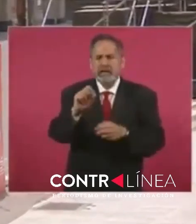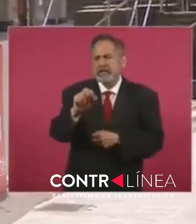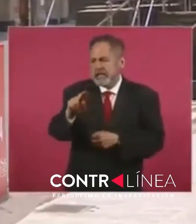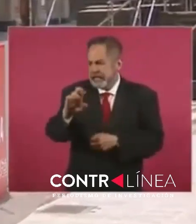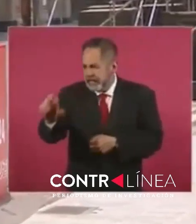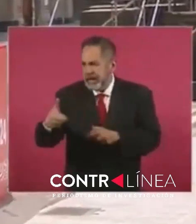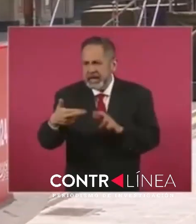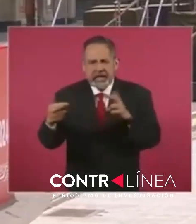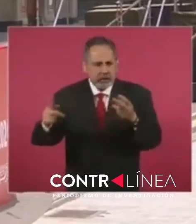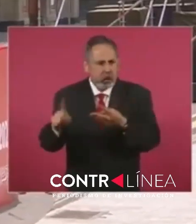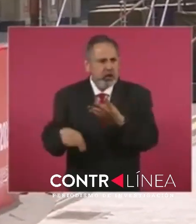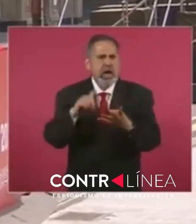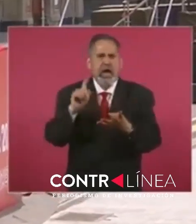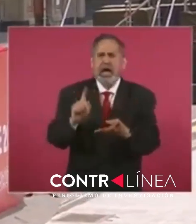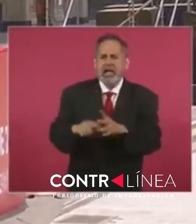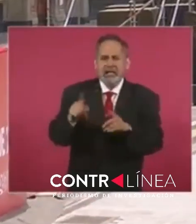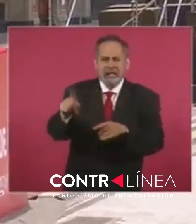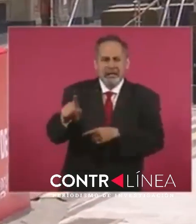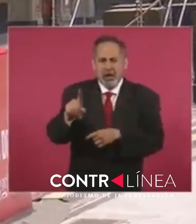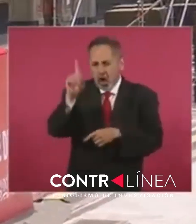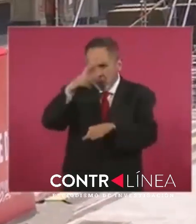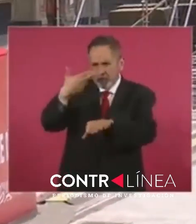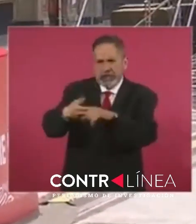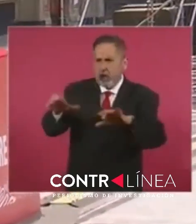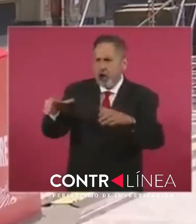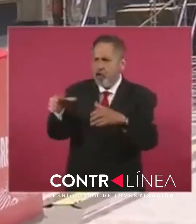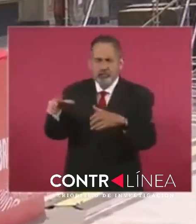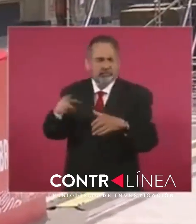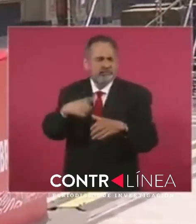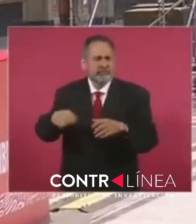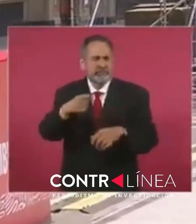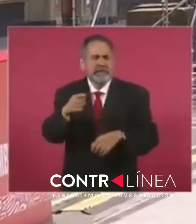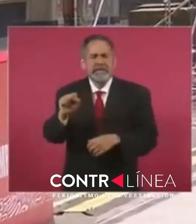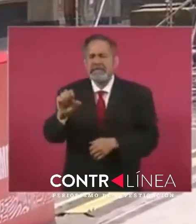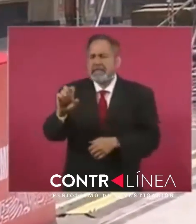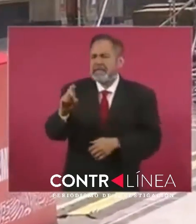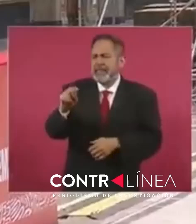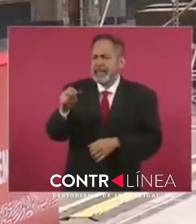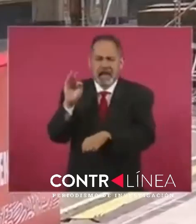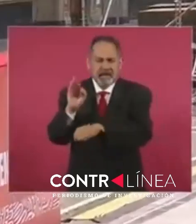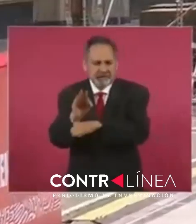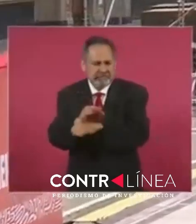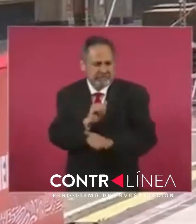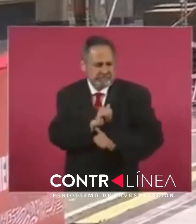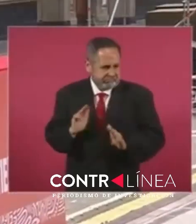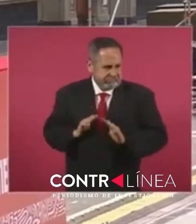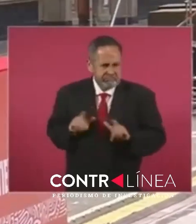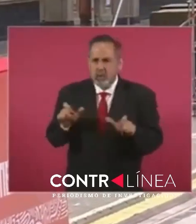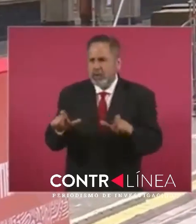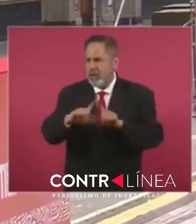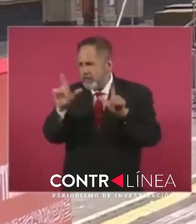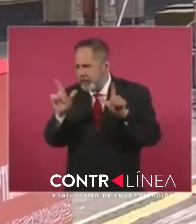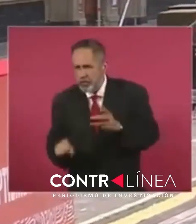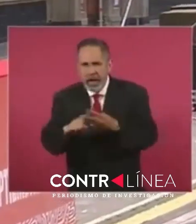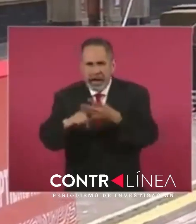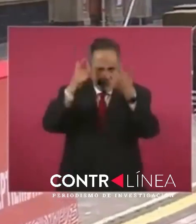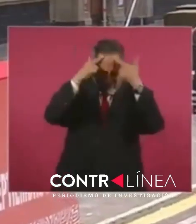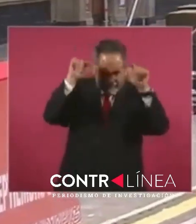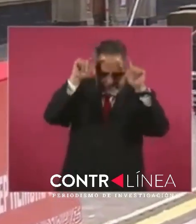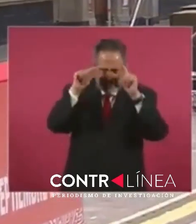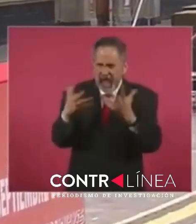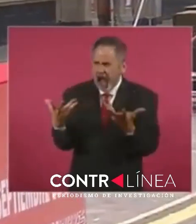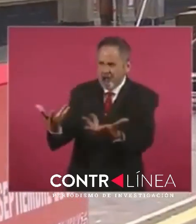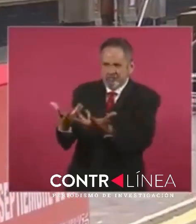Exteriores, Consejería Jurídica, Secretaría de la Defensa, Guardia Nacional, Secretaría de Marina,